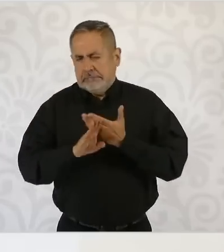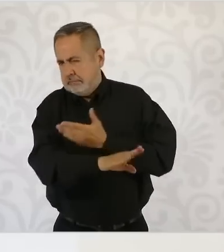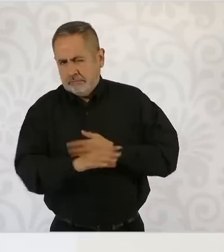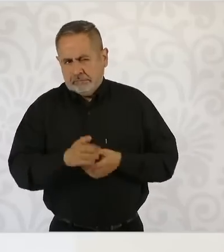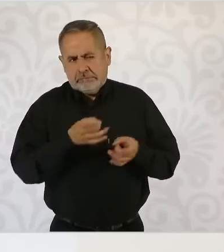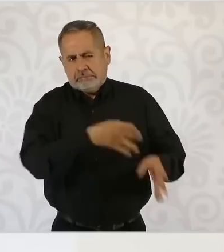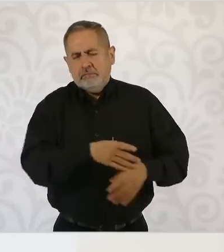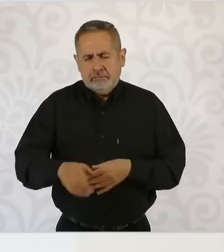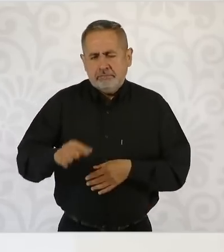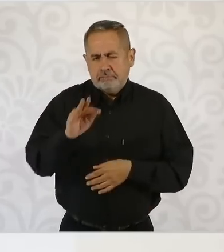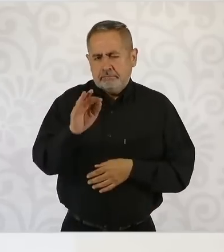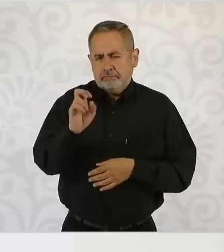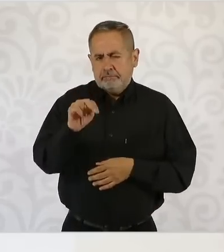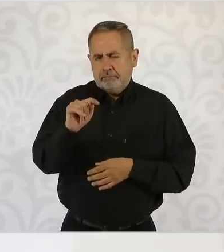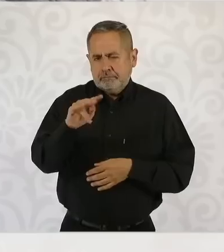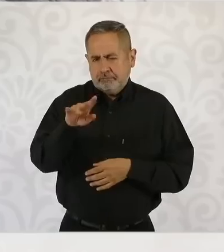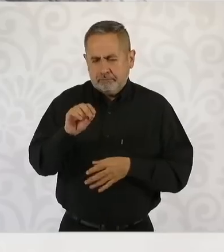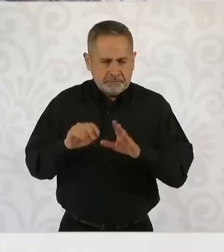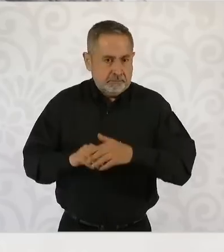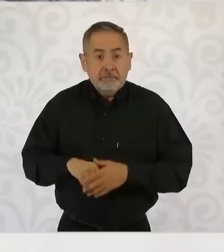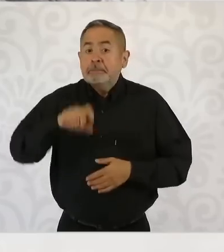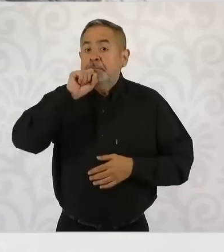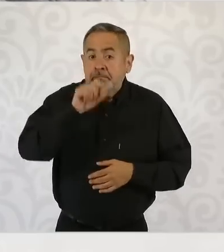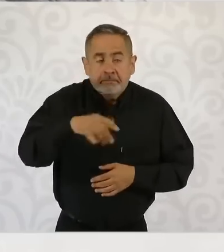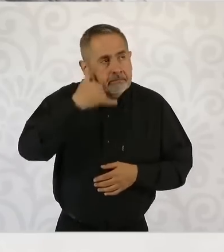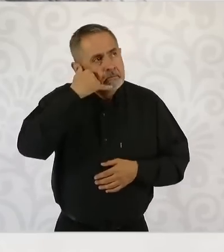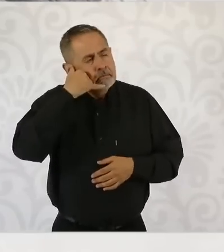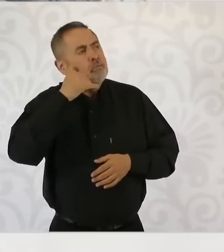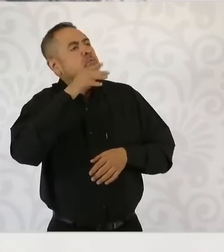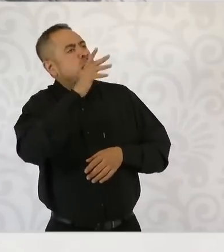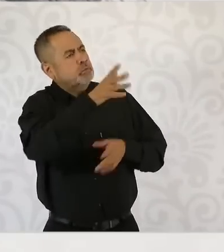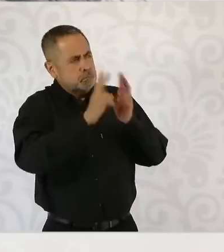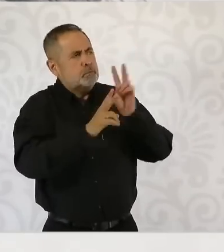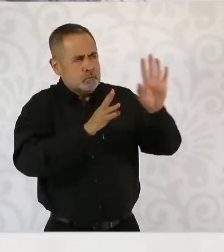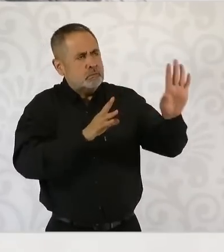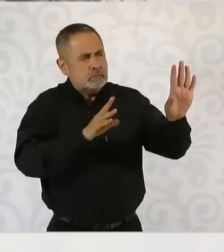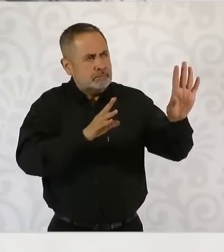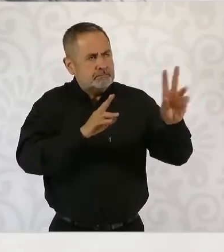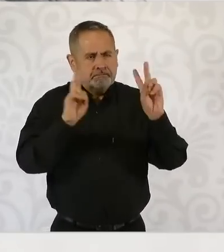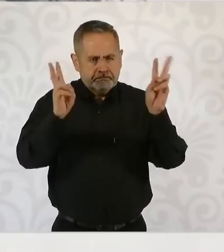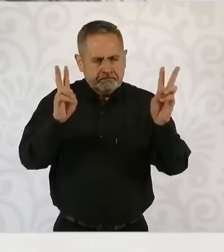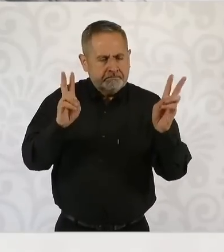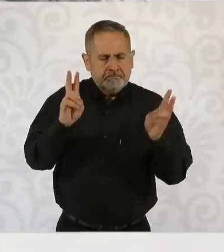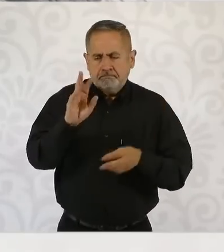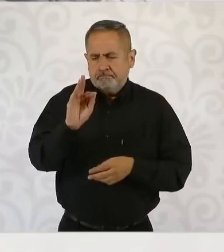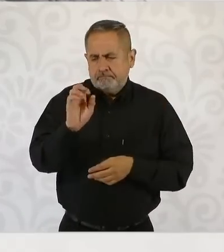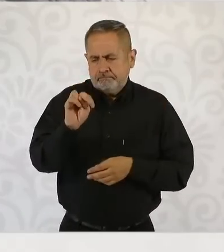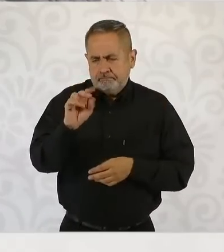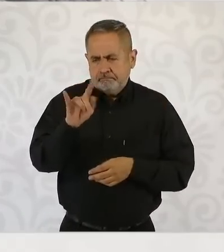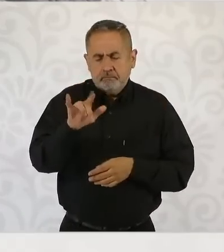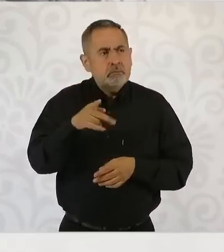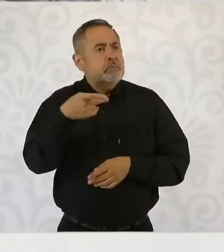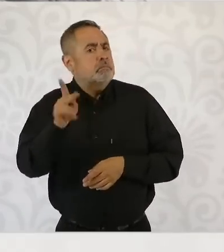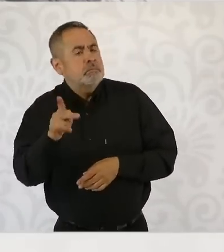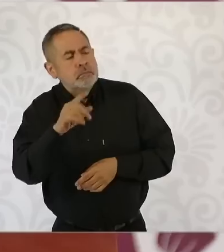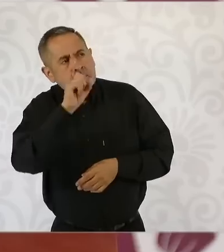Y en esa misma plática le planteé el tema de que Estados Unidos, de que desde Estados Unidos está